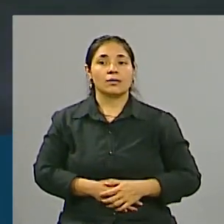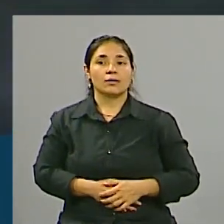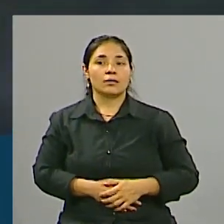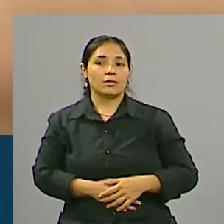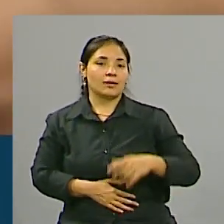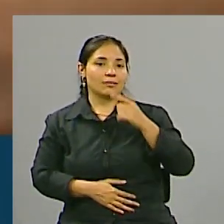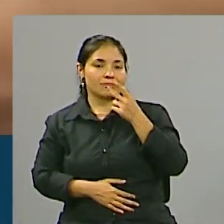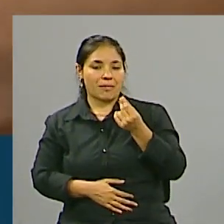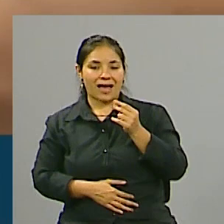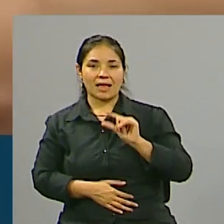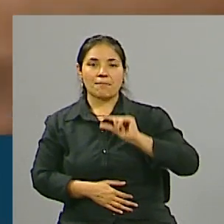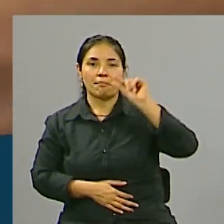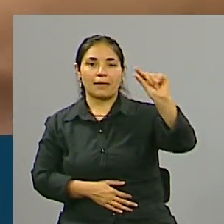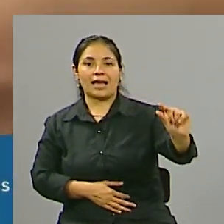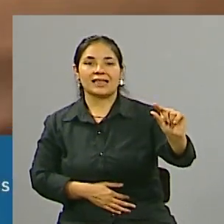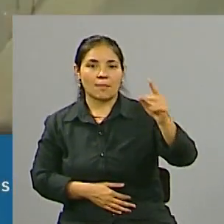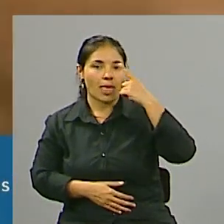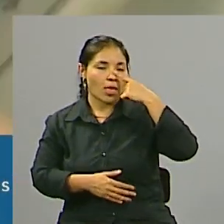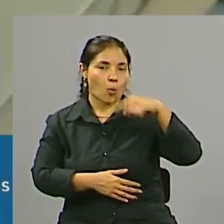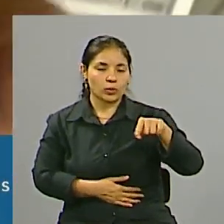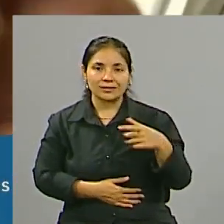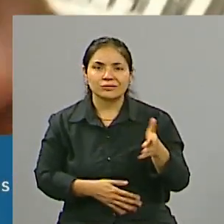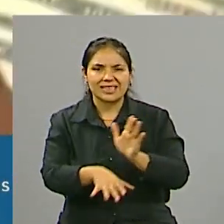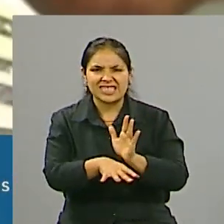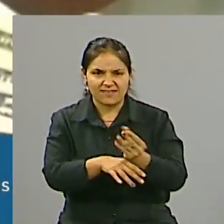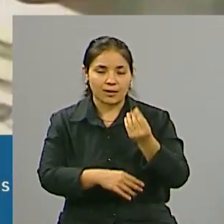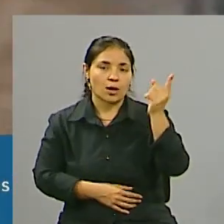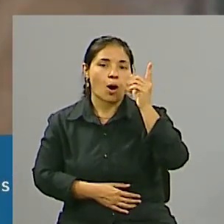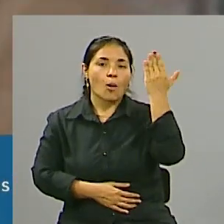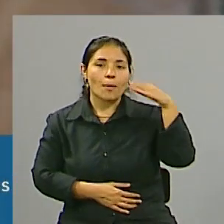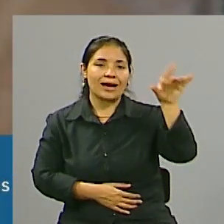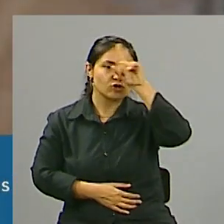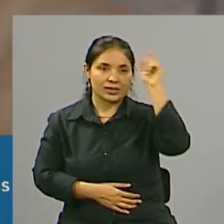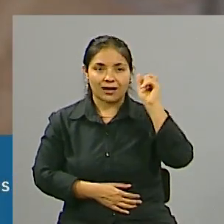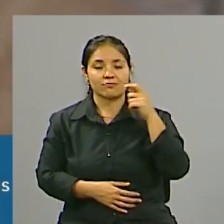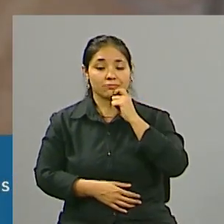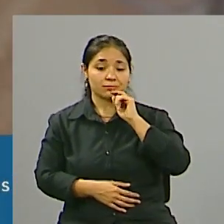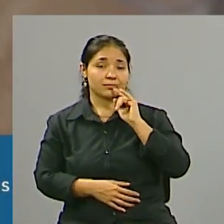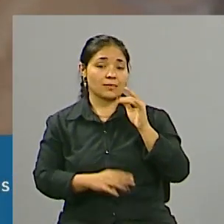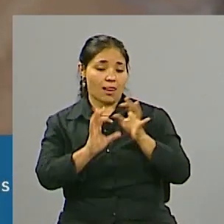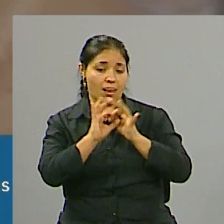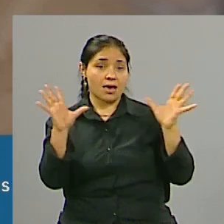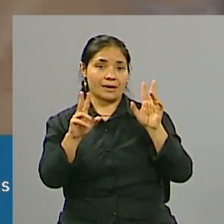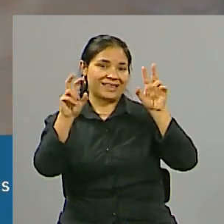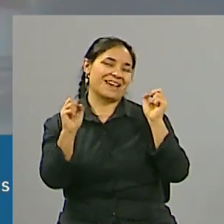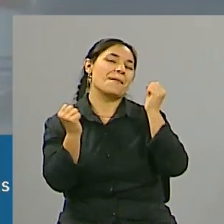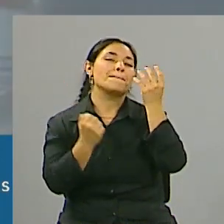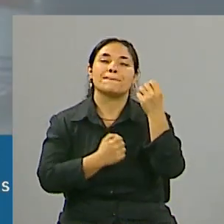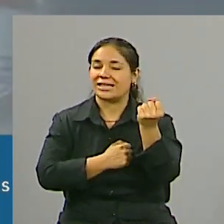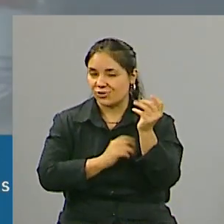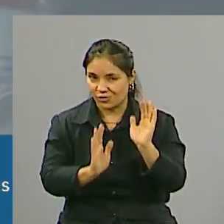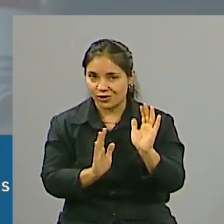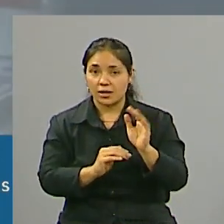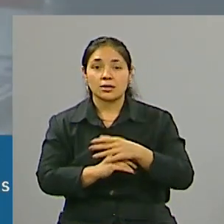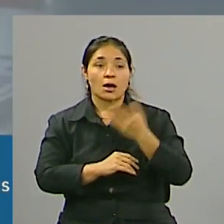última instancia. ¿Qué quiere decir esto? Bueno, que el Banco Central, ¿no? En tanto soberano en términos monetarios, tiene